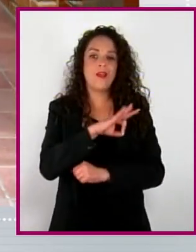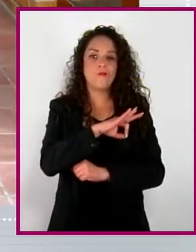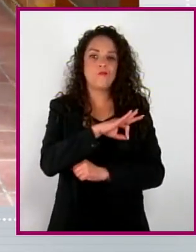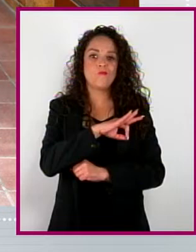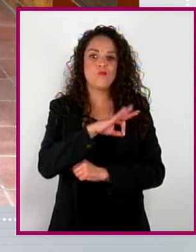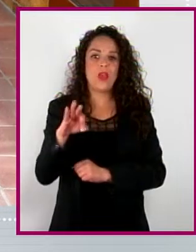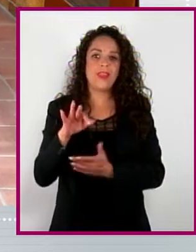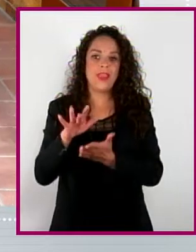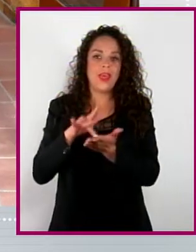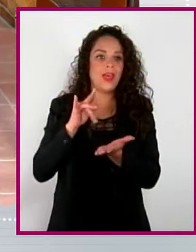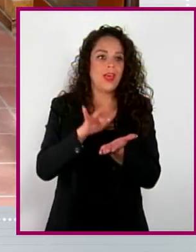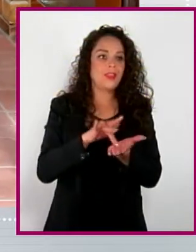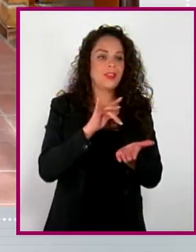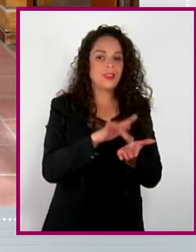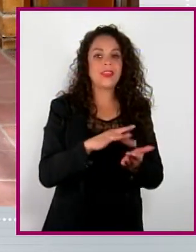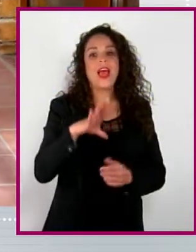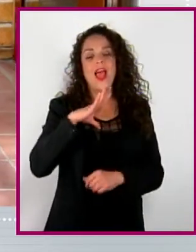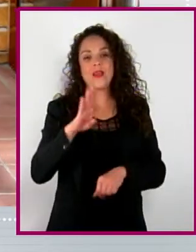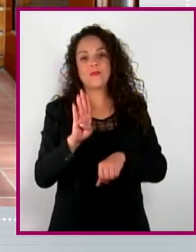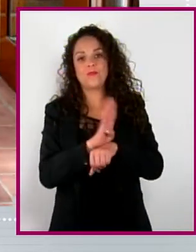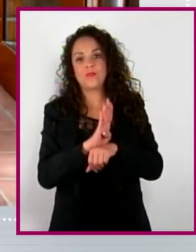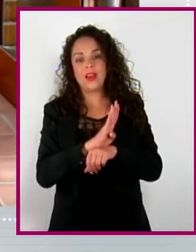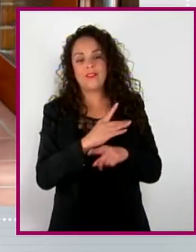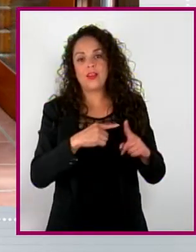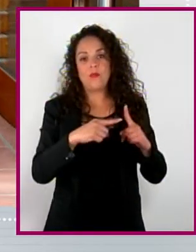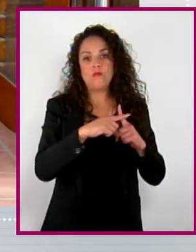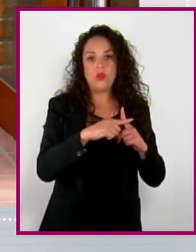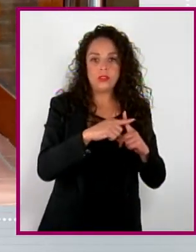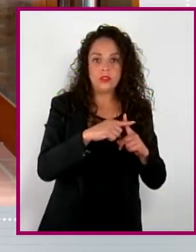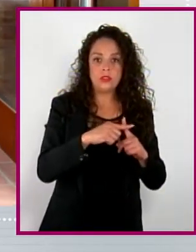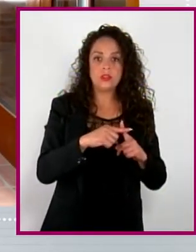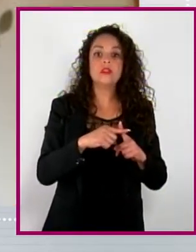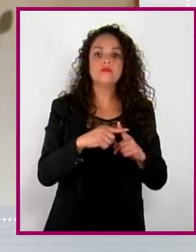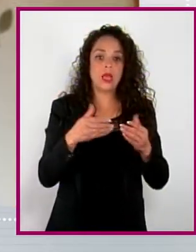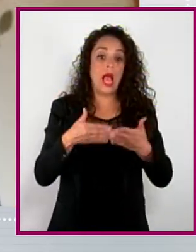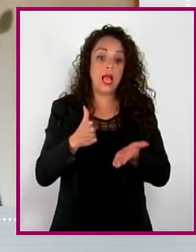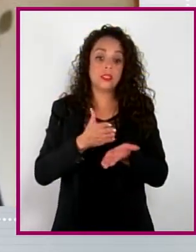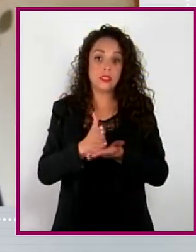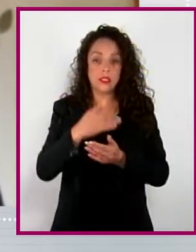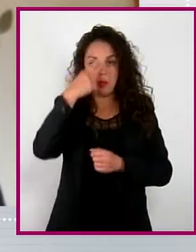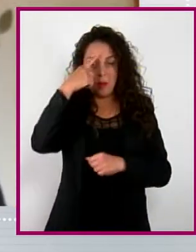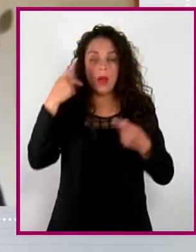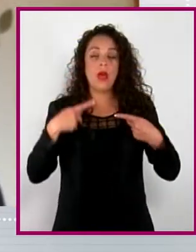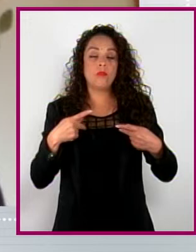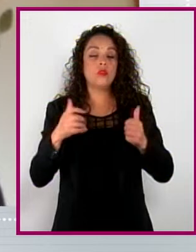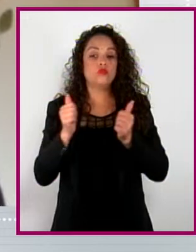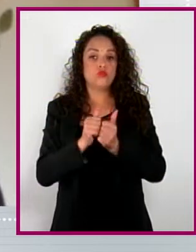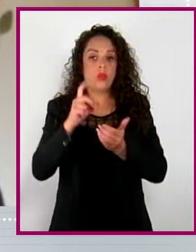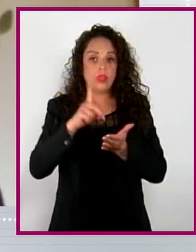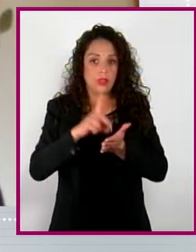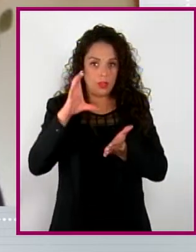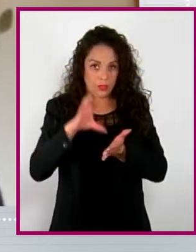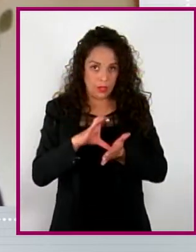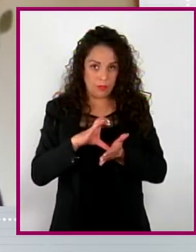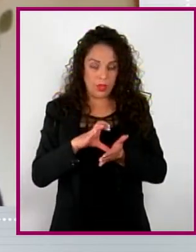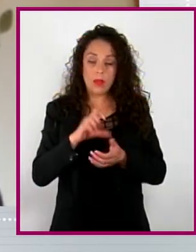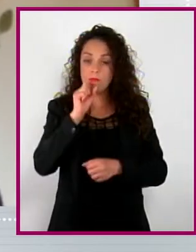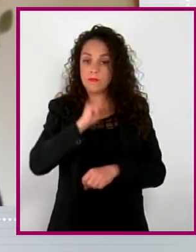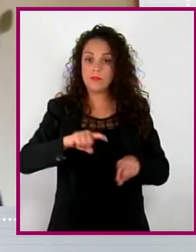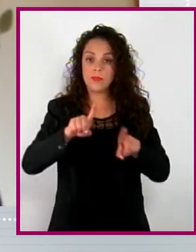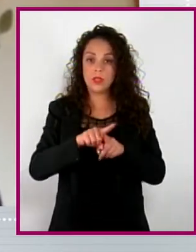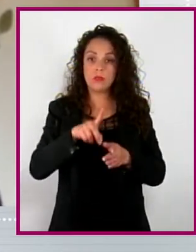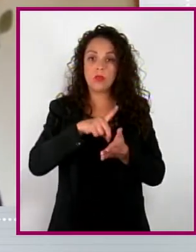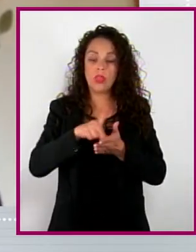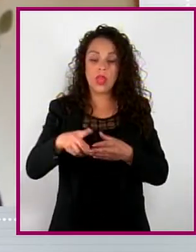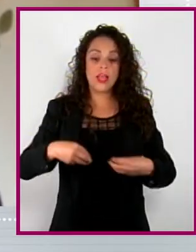beneficiarse de ellos y que puedan ser accesibles a las personas con discapacidad. Se especifica también el derecho a la